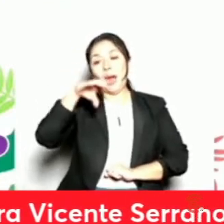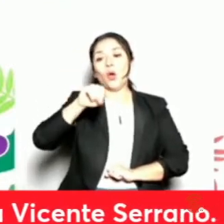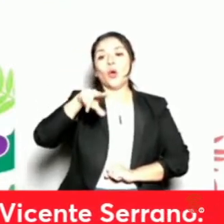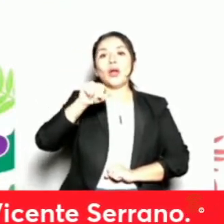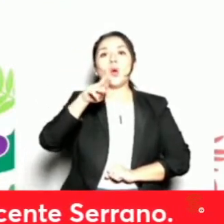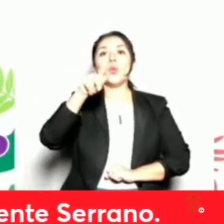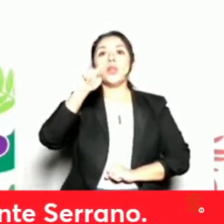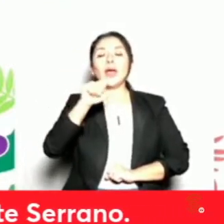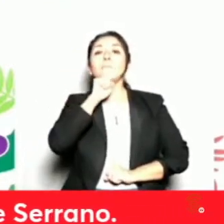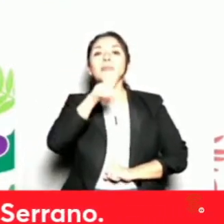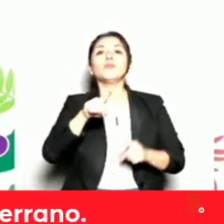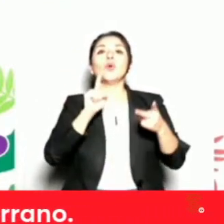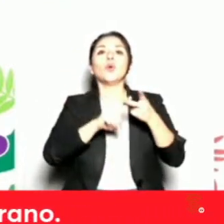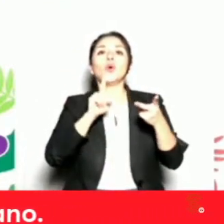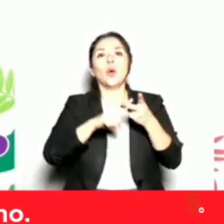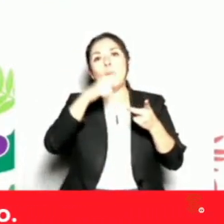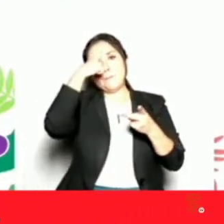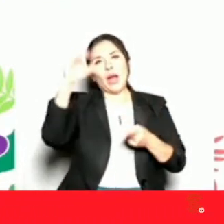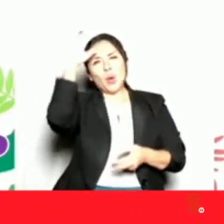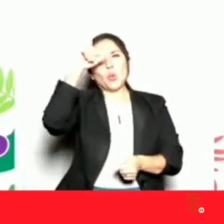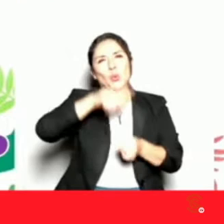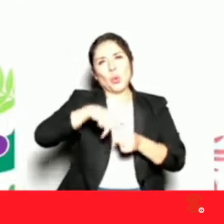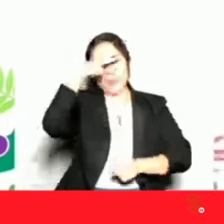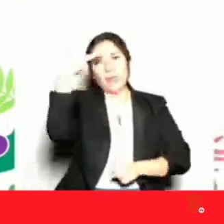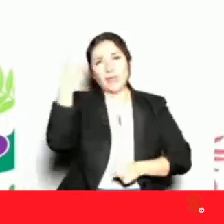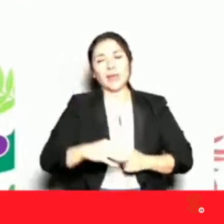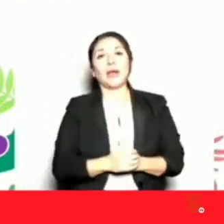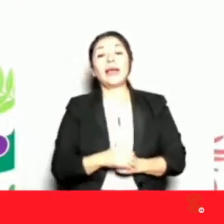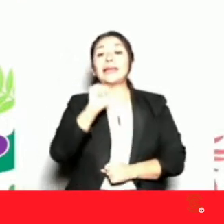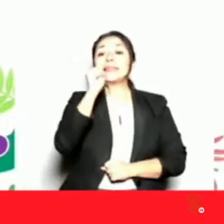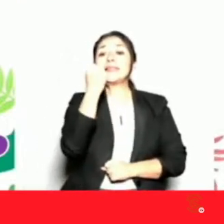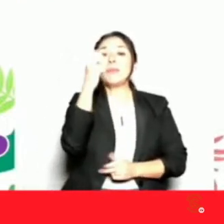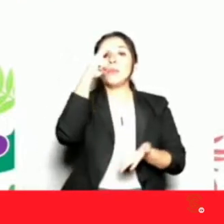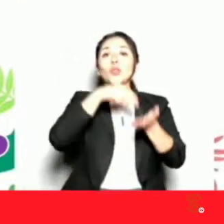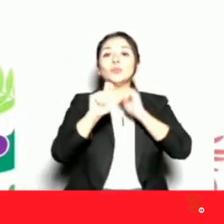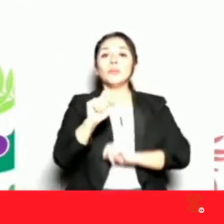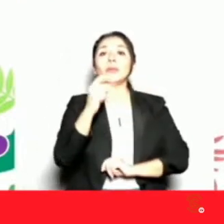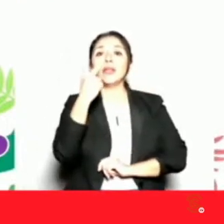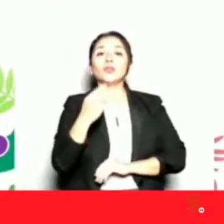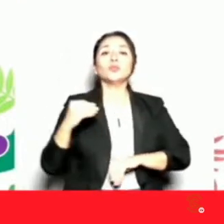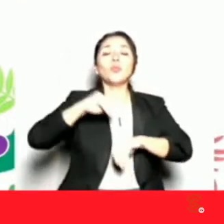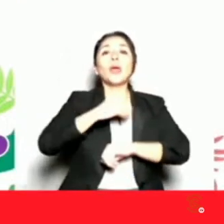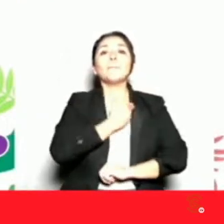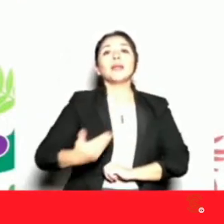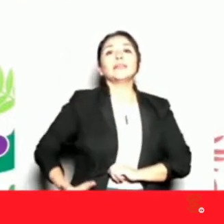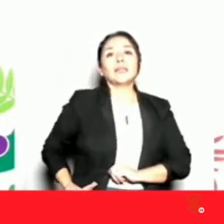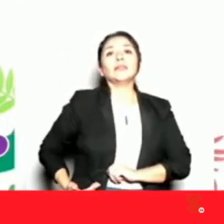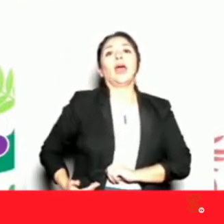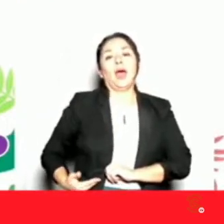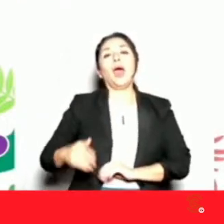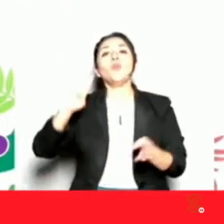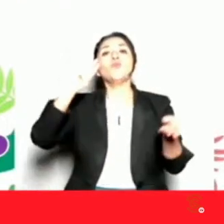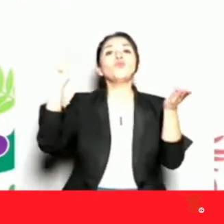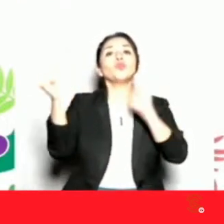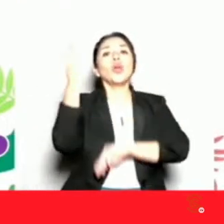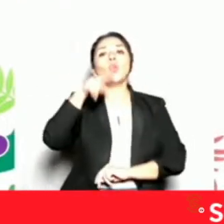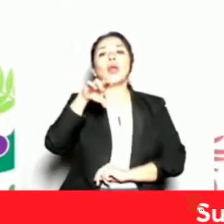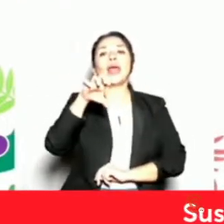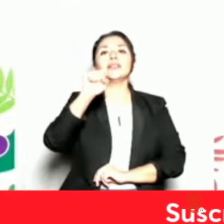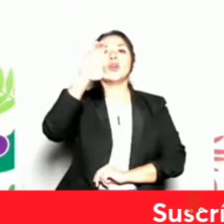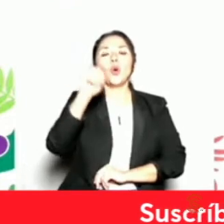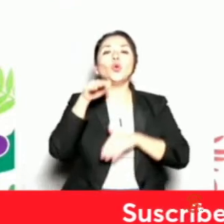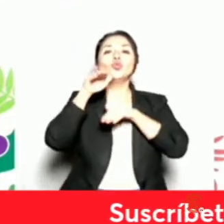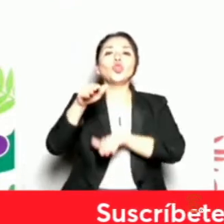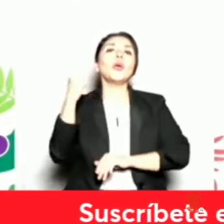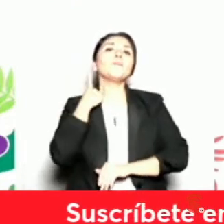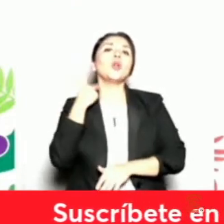directora ejecutiva del Seminario de Cultura Mexicana. En septiembre de 2022 fue presidenta de la Conferencia Mundial de la UNESCO sobre